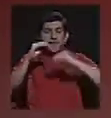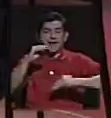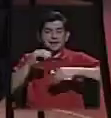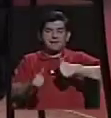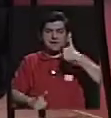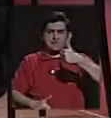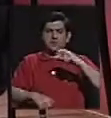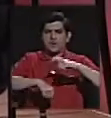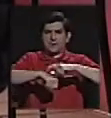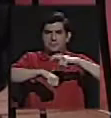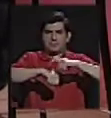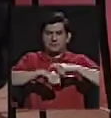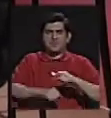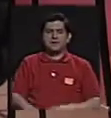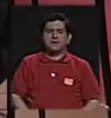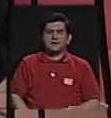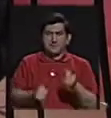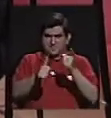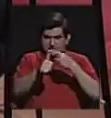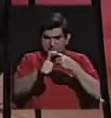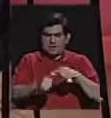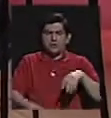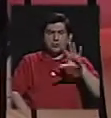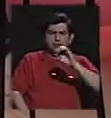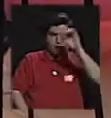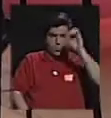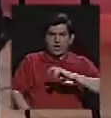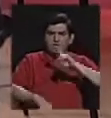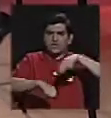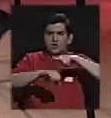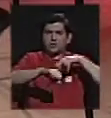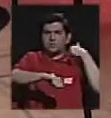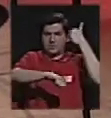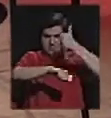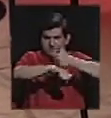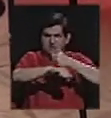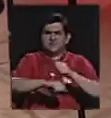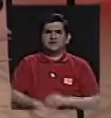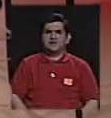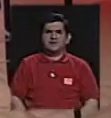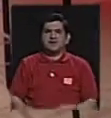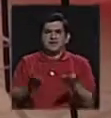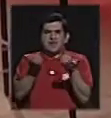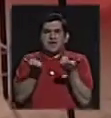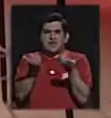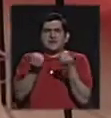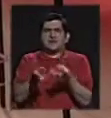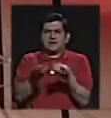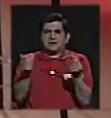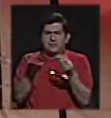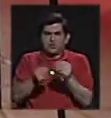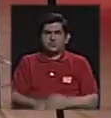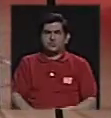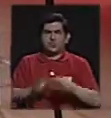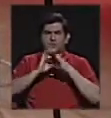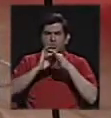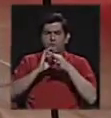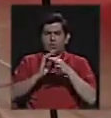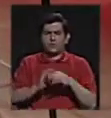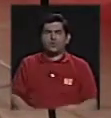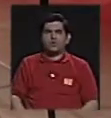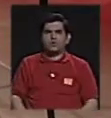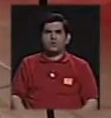ganar en primera ronda fuera el 50%, que es lo que normalmente se establece cuando se quieren generar coaliciones y